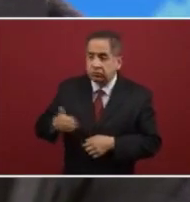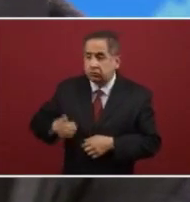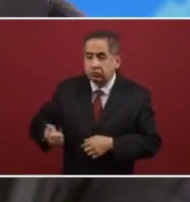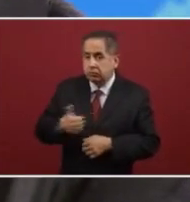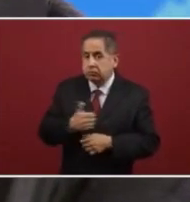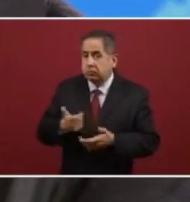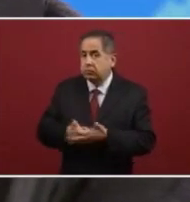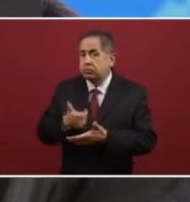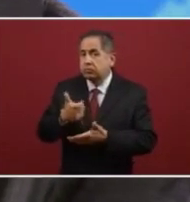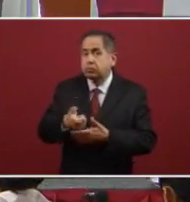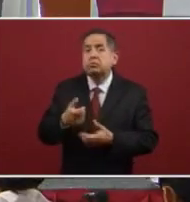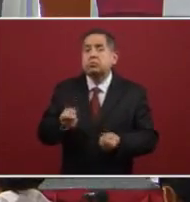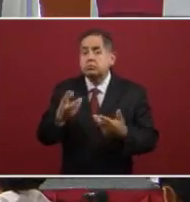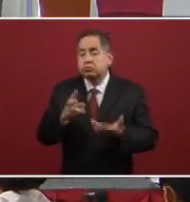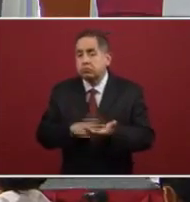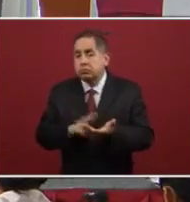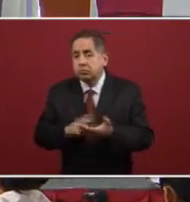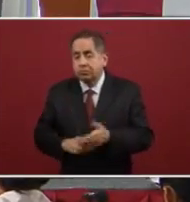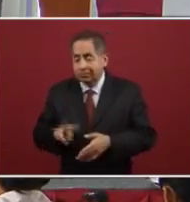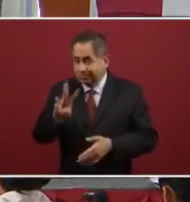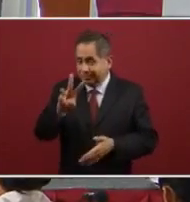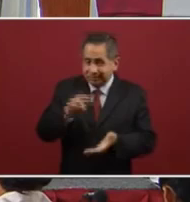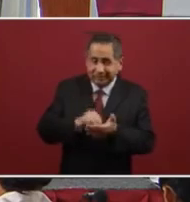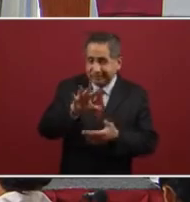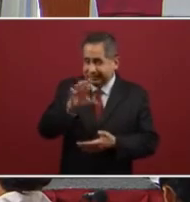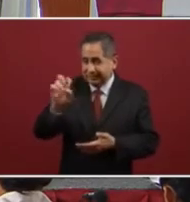dólares persona